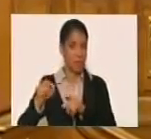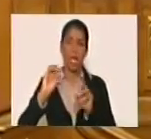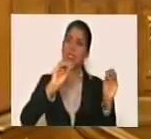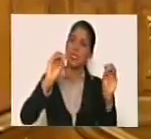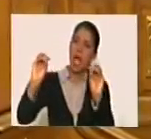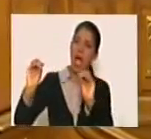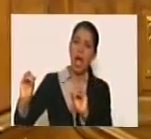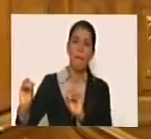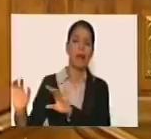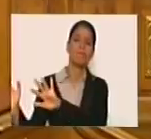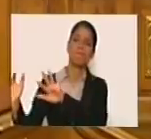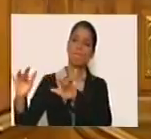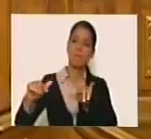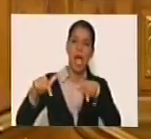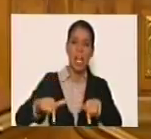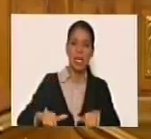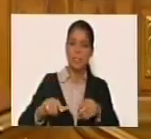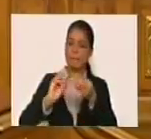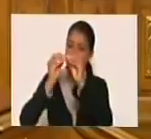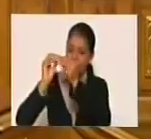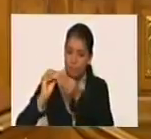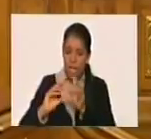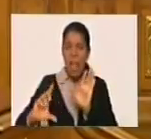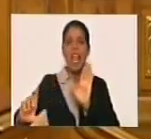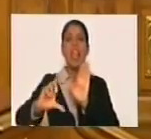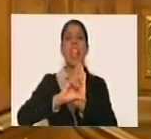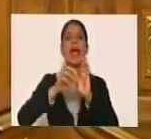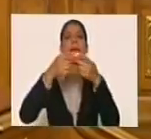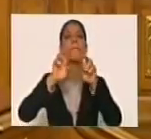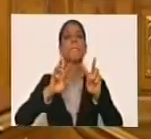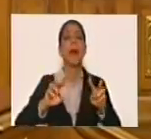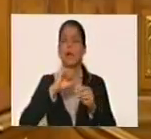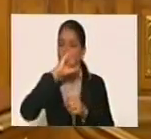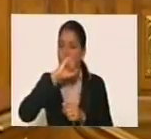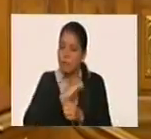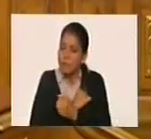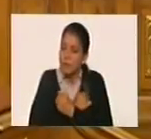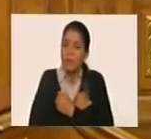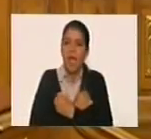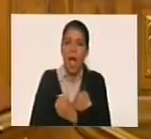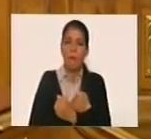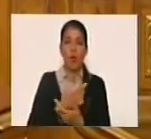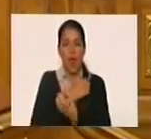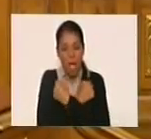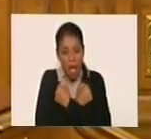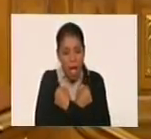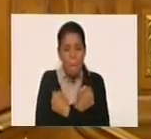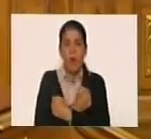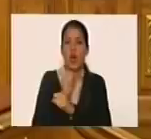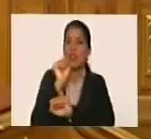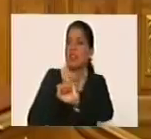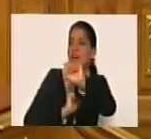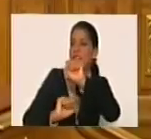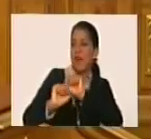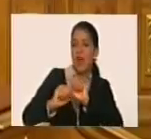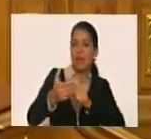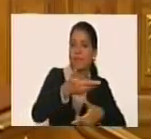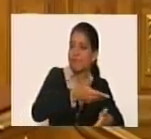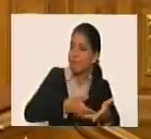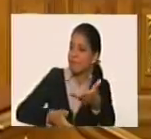a todas y a todas para con amor defender la paz, para con amor defender una